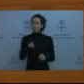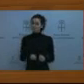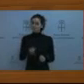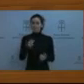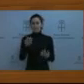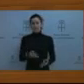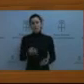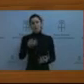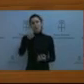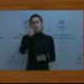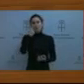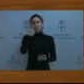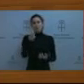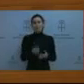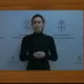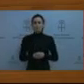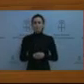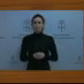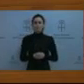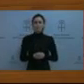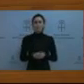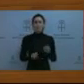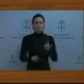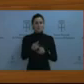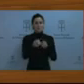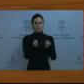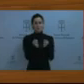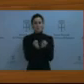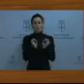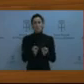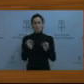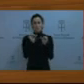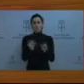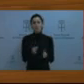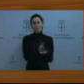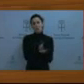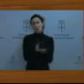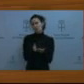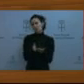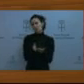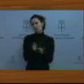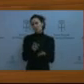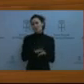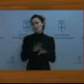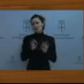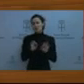consejos donde hay dos modelos de explotación que para nada